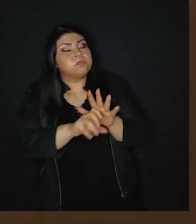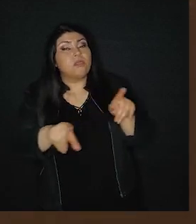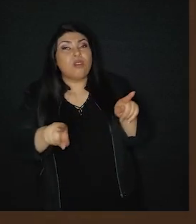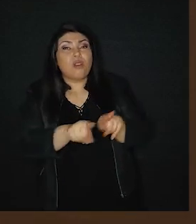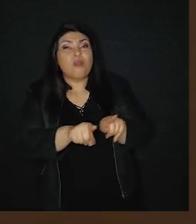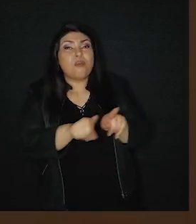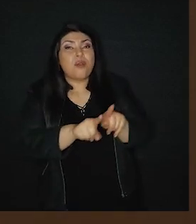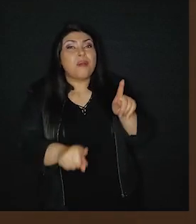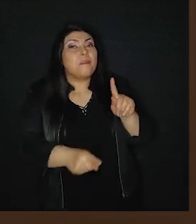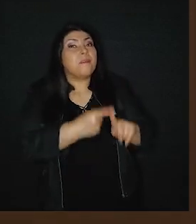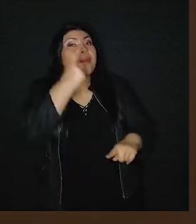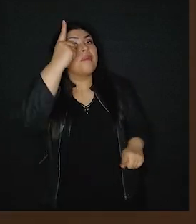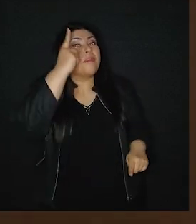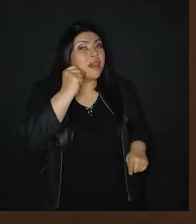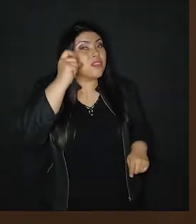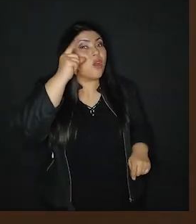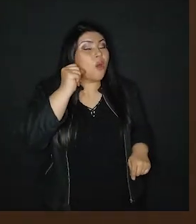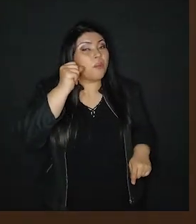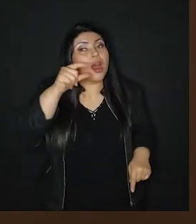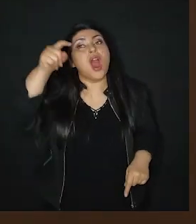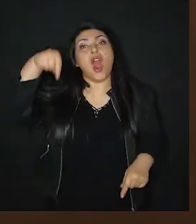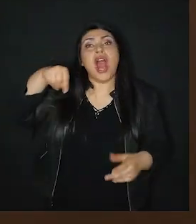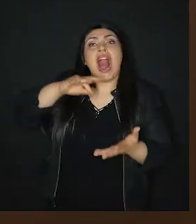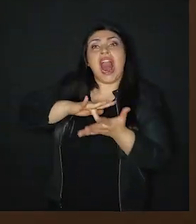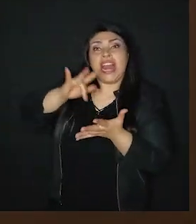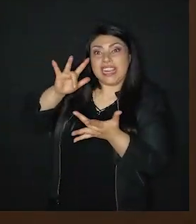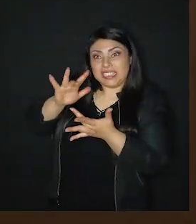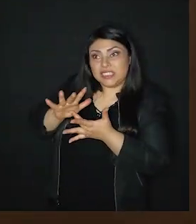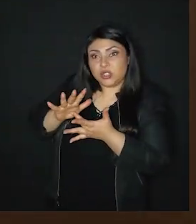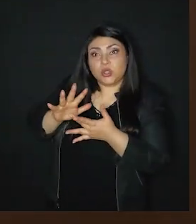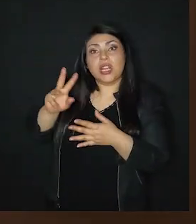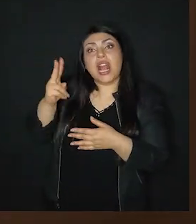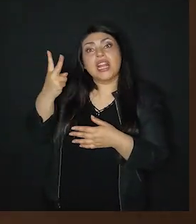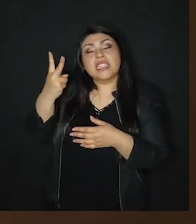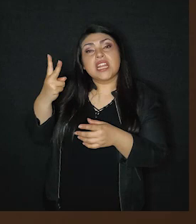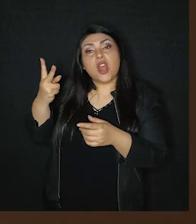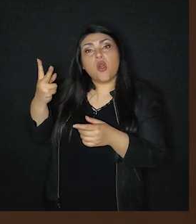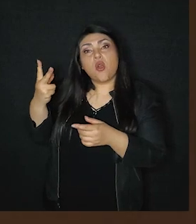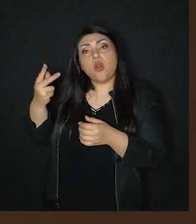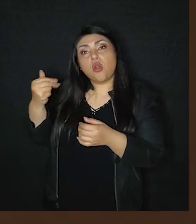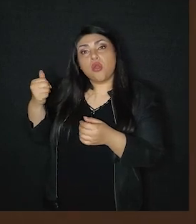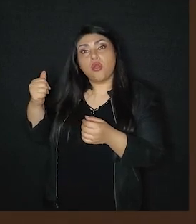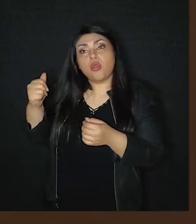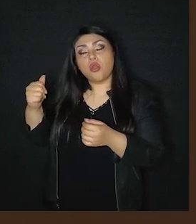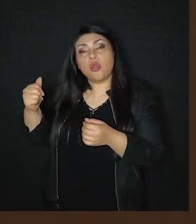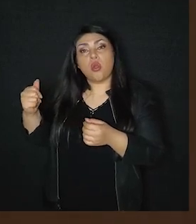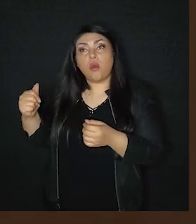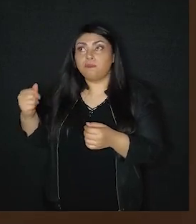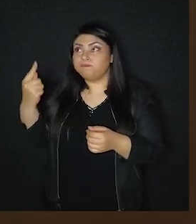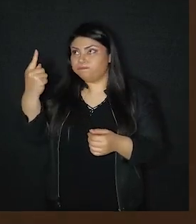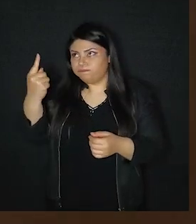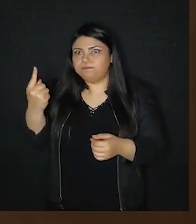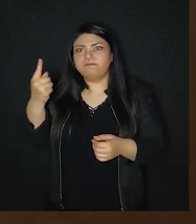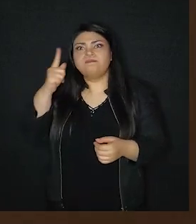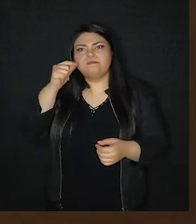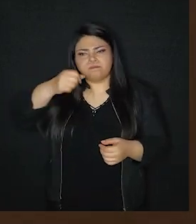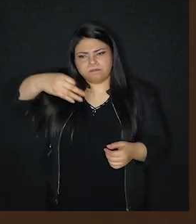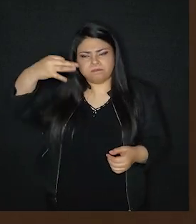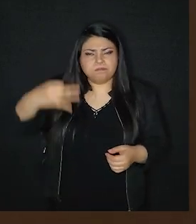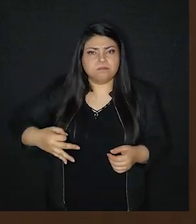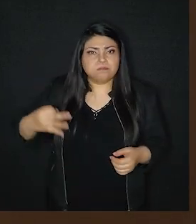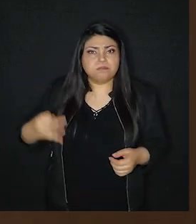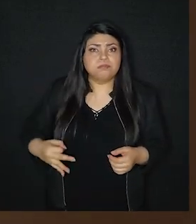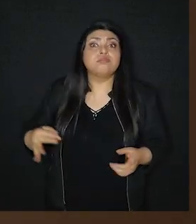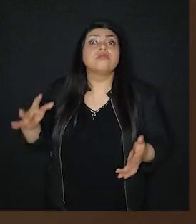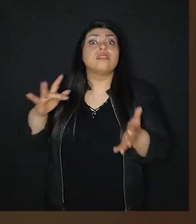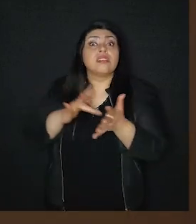primer Ángel Jesús es el segundo Adán así como tenemos el pacto de Moisés Jesús y su gracia es el nuevo